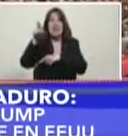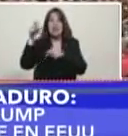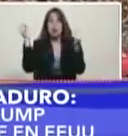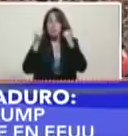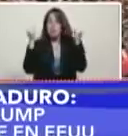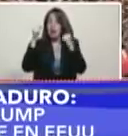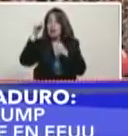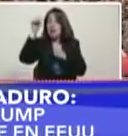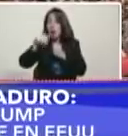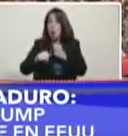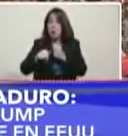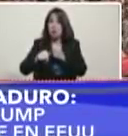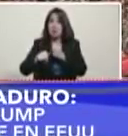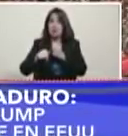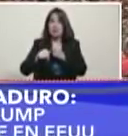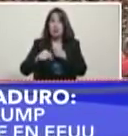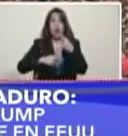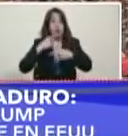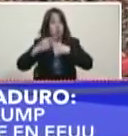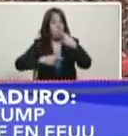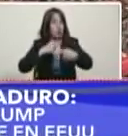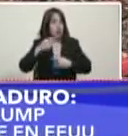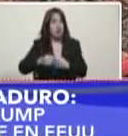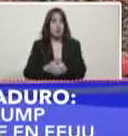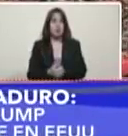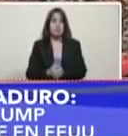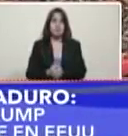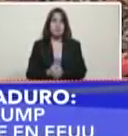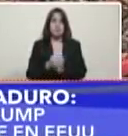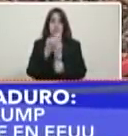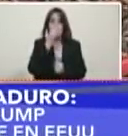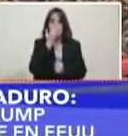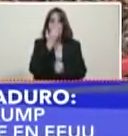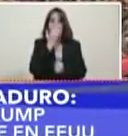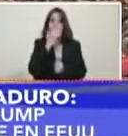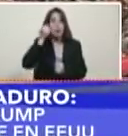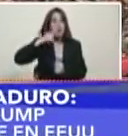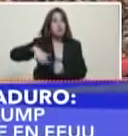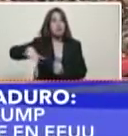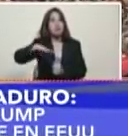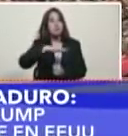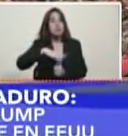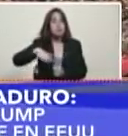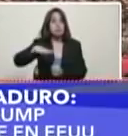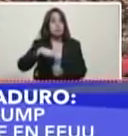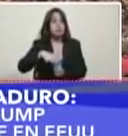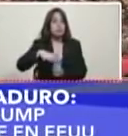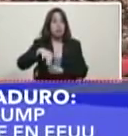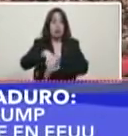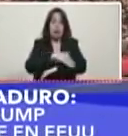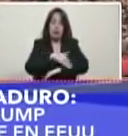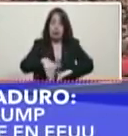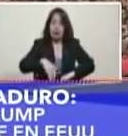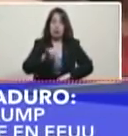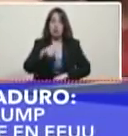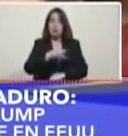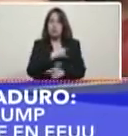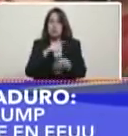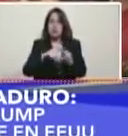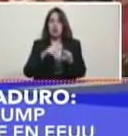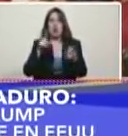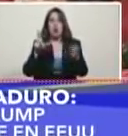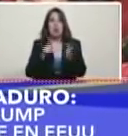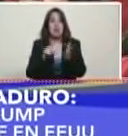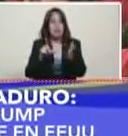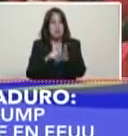hoy, todos los días. Pueblo en la calle, ahí está la juventud universitaria, la juventud de los liceos, la juventud